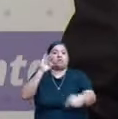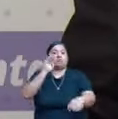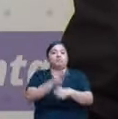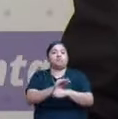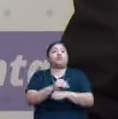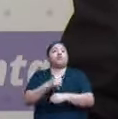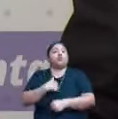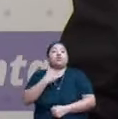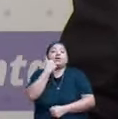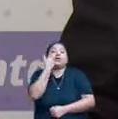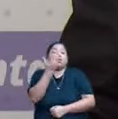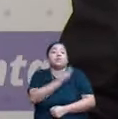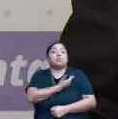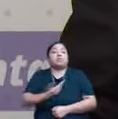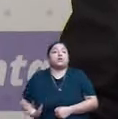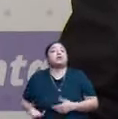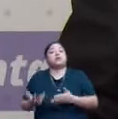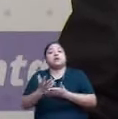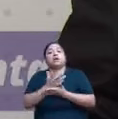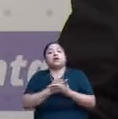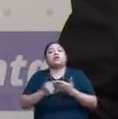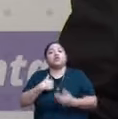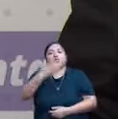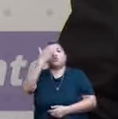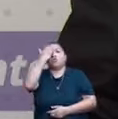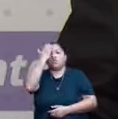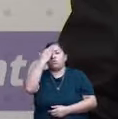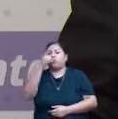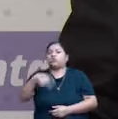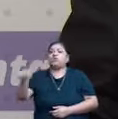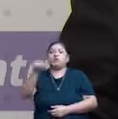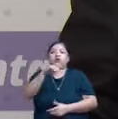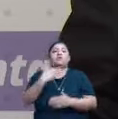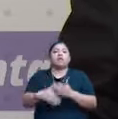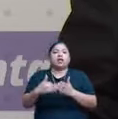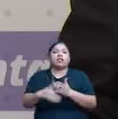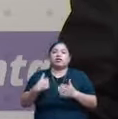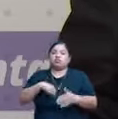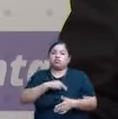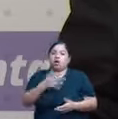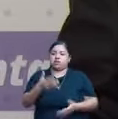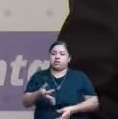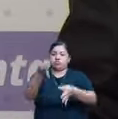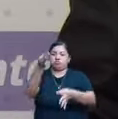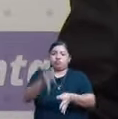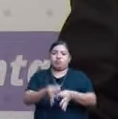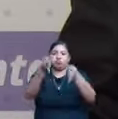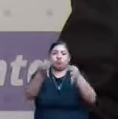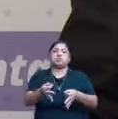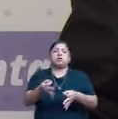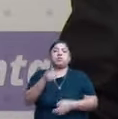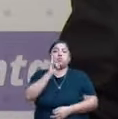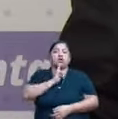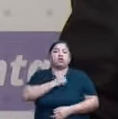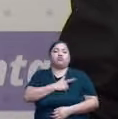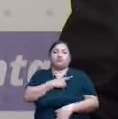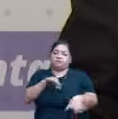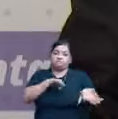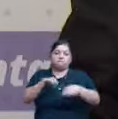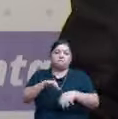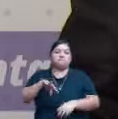porque conozco tus necesidades y vamos a hacer lo correcto y lo que nos gusta hacer las mujeres. Trabajar, trabajar y